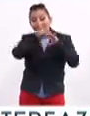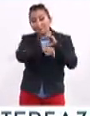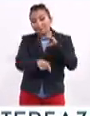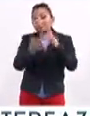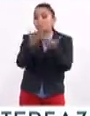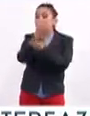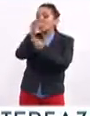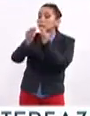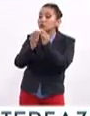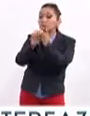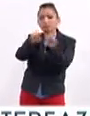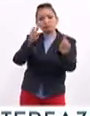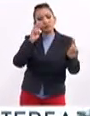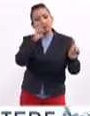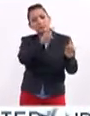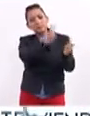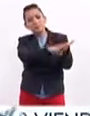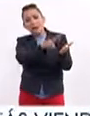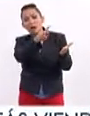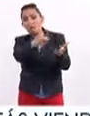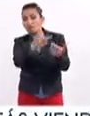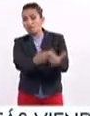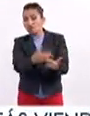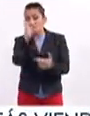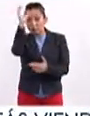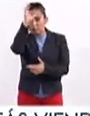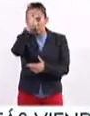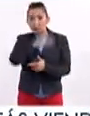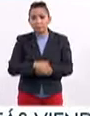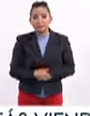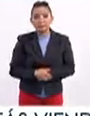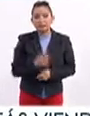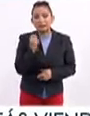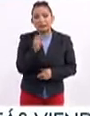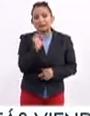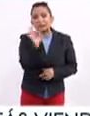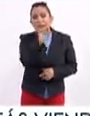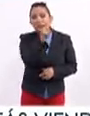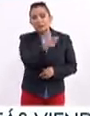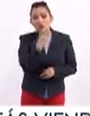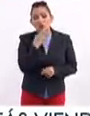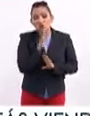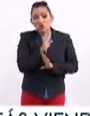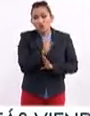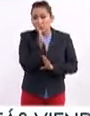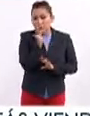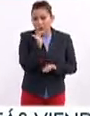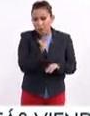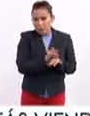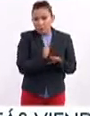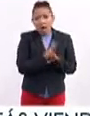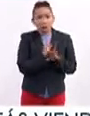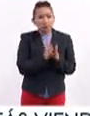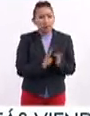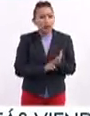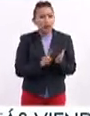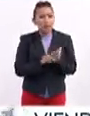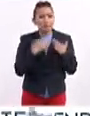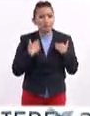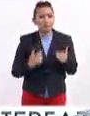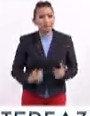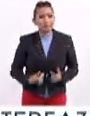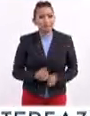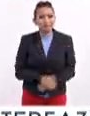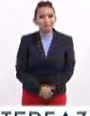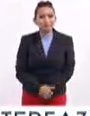dan al mundo su diversidad, valores y riquezas culturales, que son quizá el patrimonio intangible más valioso de la humanidad.